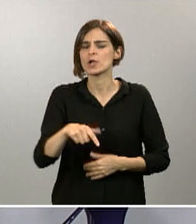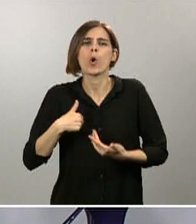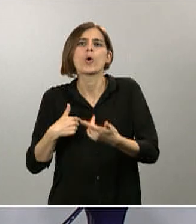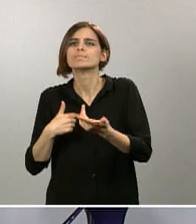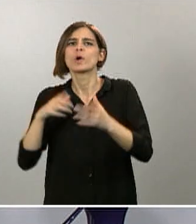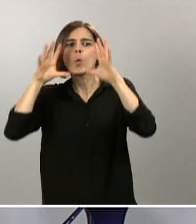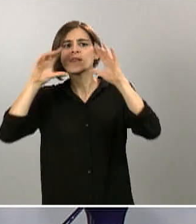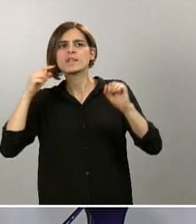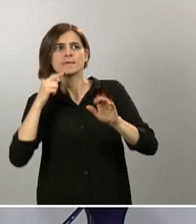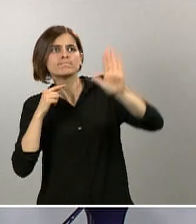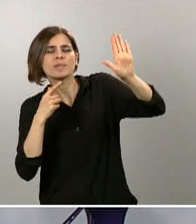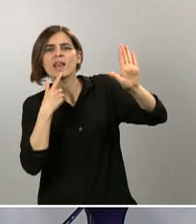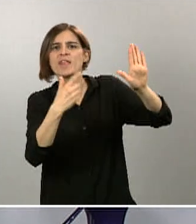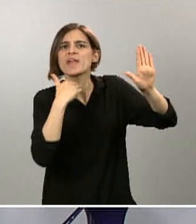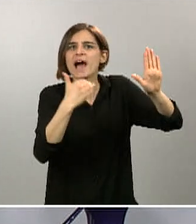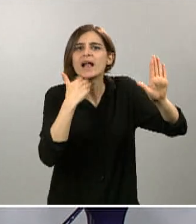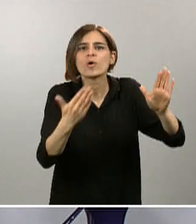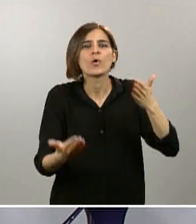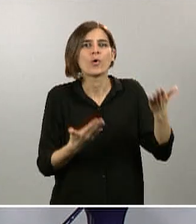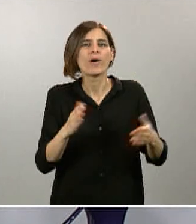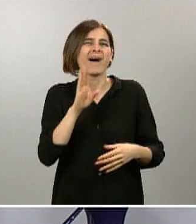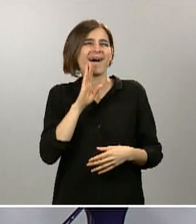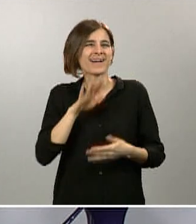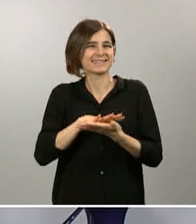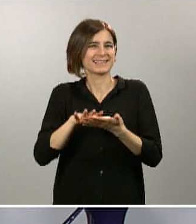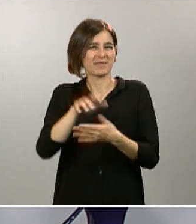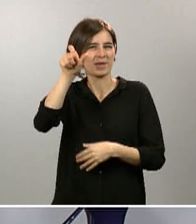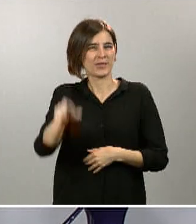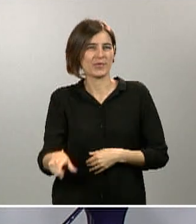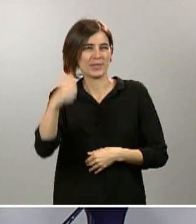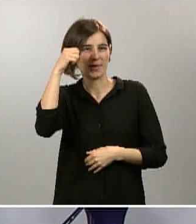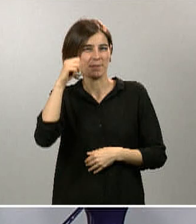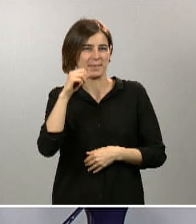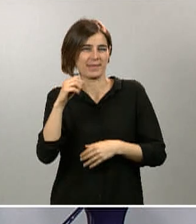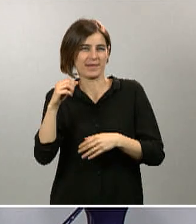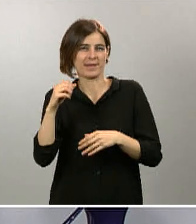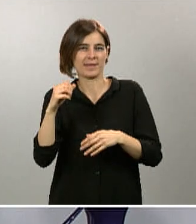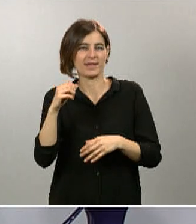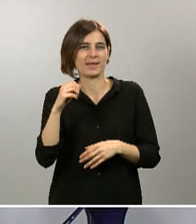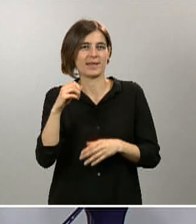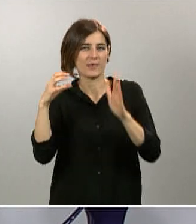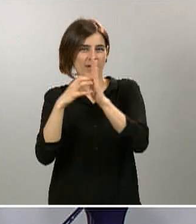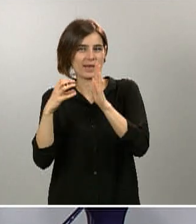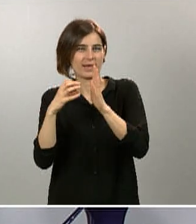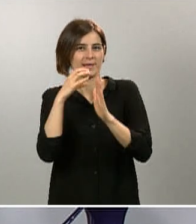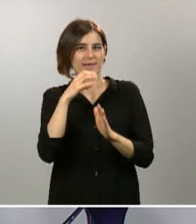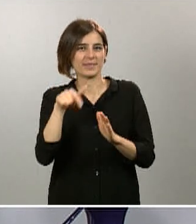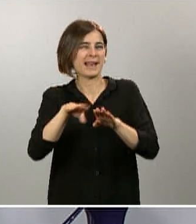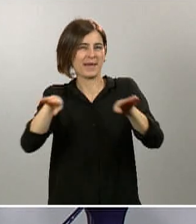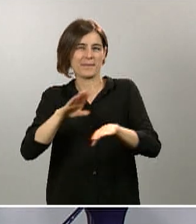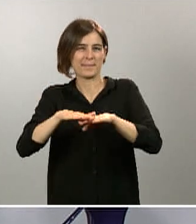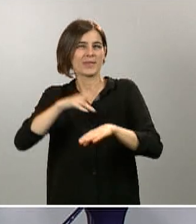relatado en el caso de esta persona de Tabernes de Valdigna, si en cualquier caso esas circunstancias son punibles o son propuestas de sanción.